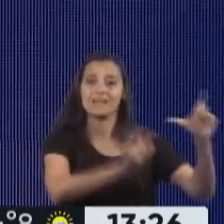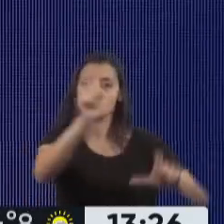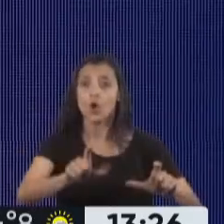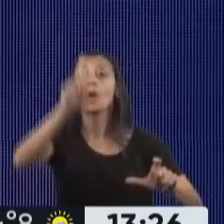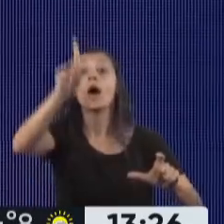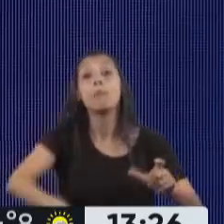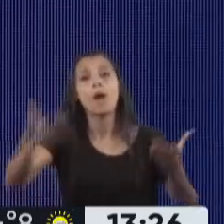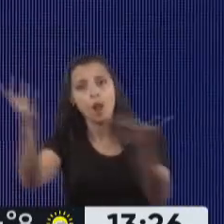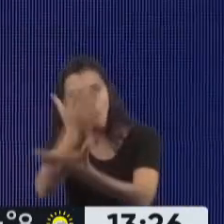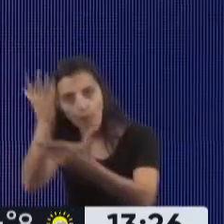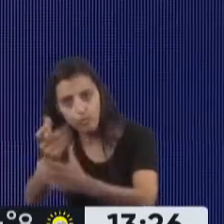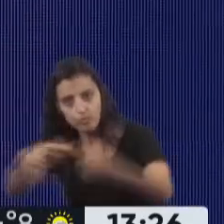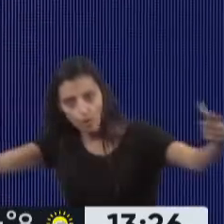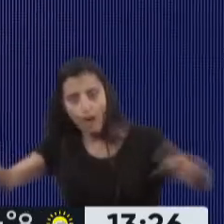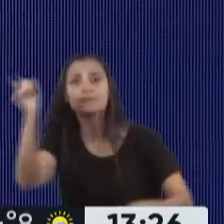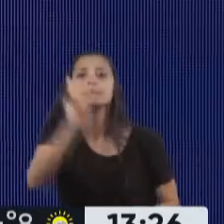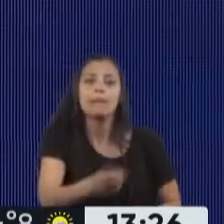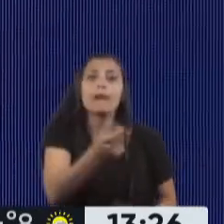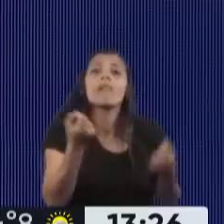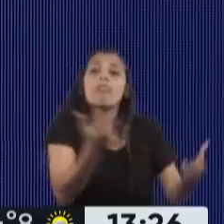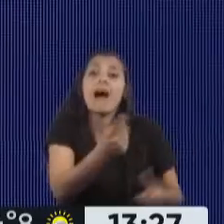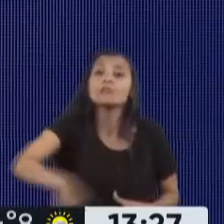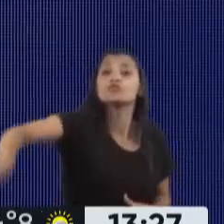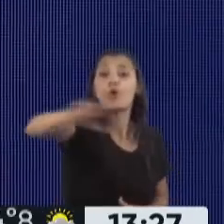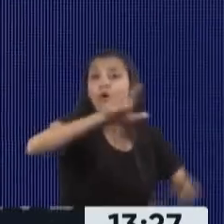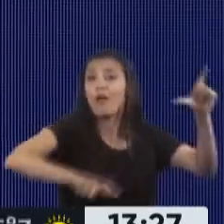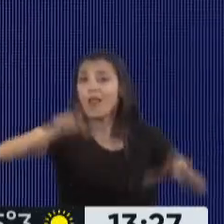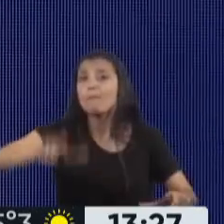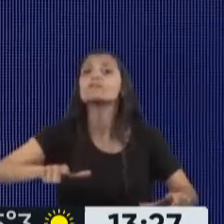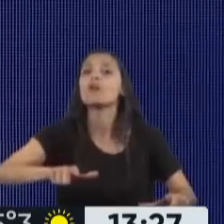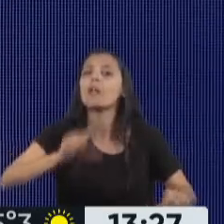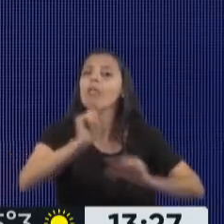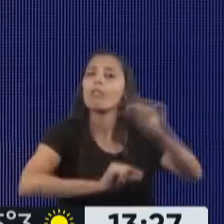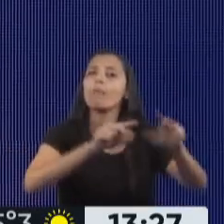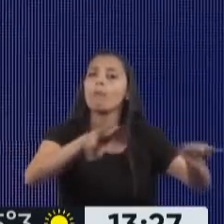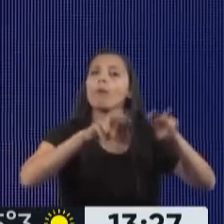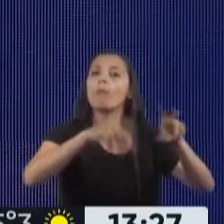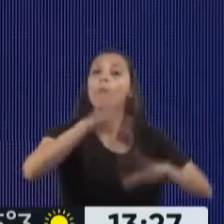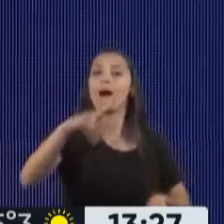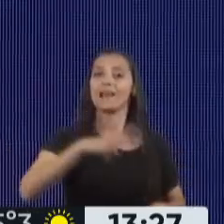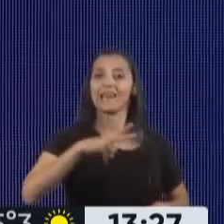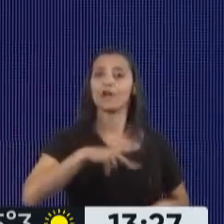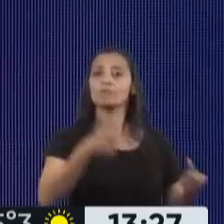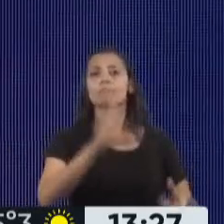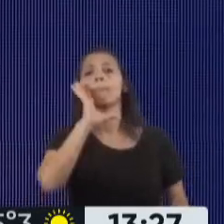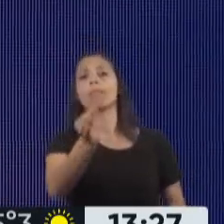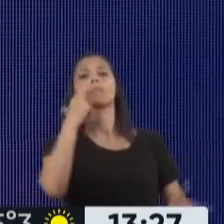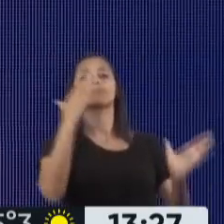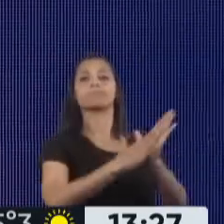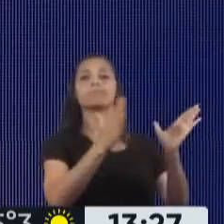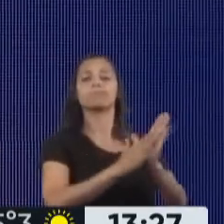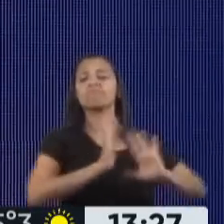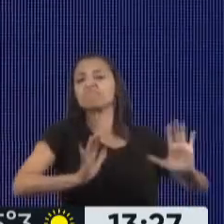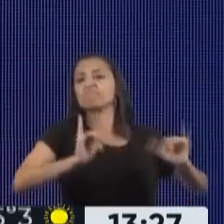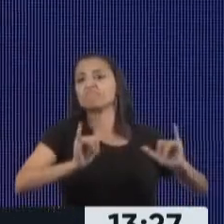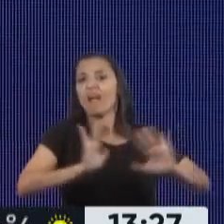la productividad de los argentinos y va a hacer que todos seamos más ricos. Por lo tanto, eso claramente no es